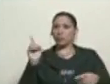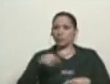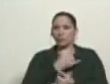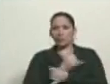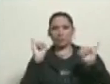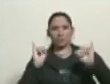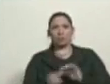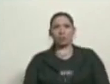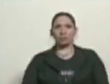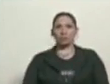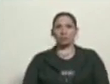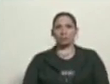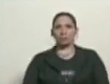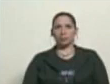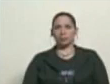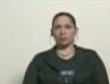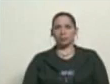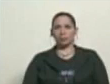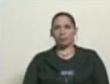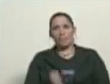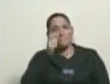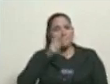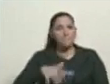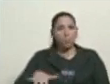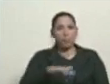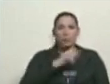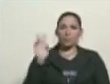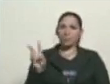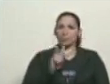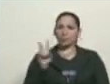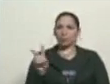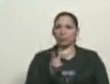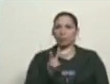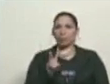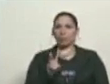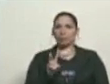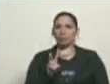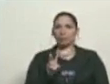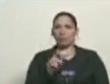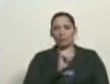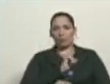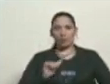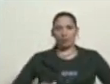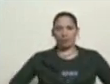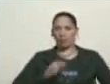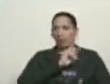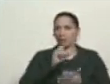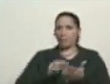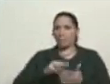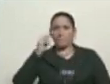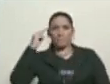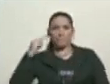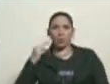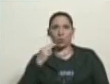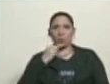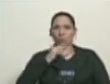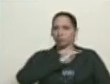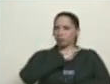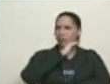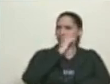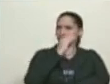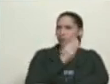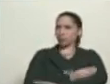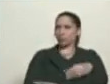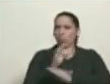independencia. Así que, señores del pueblo de Venezuela, cuenten ustedes con su Fuerza Armada Nacional Bolivariana, fortalezcamos la